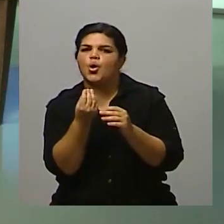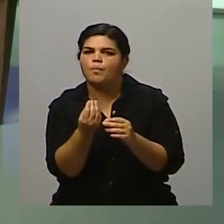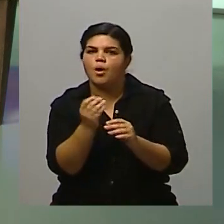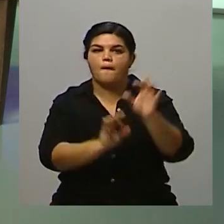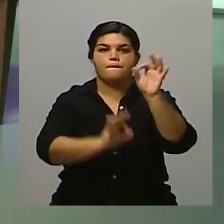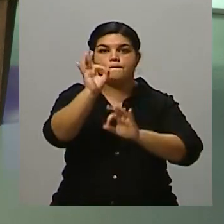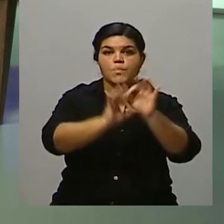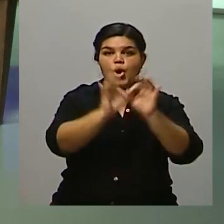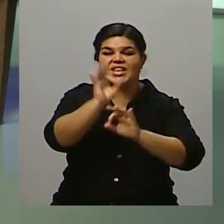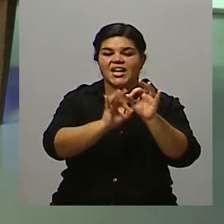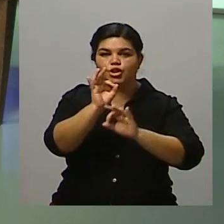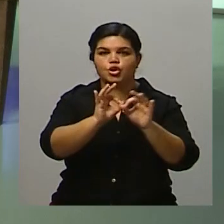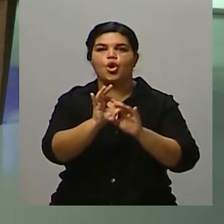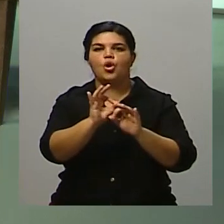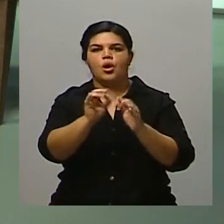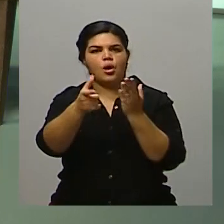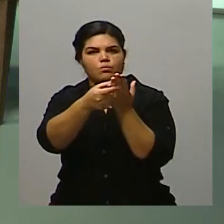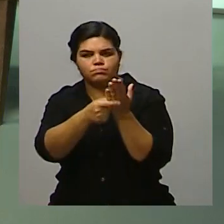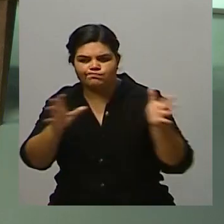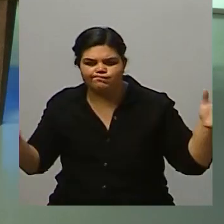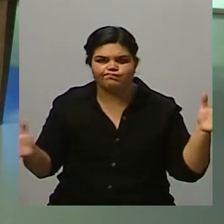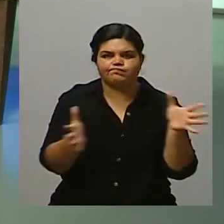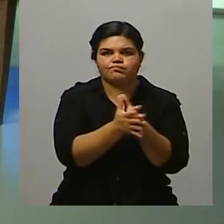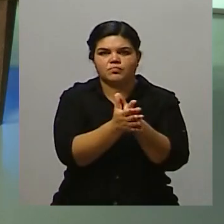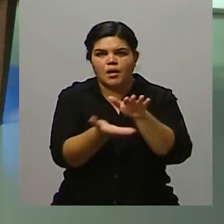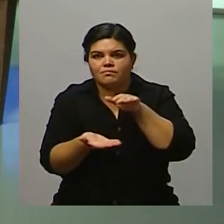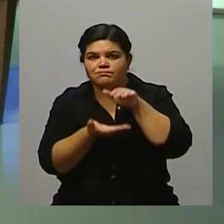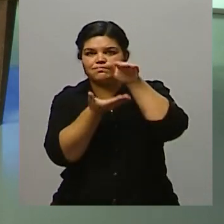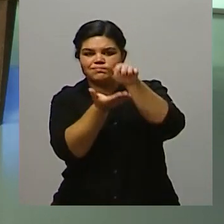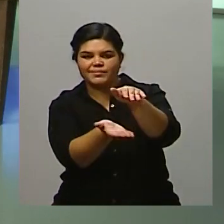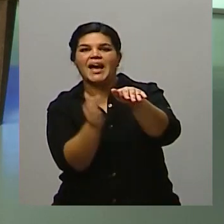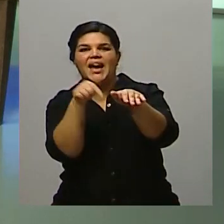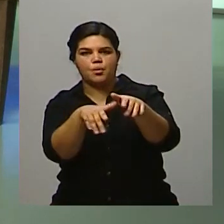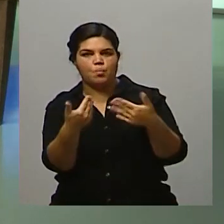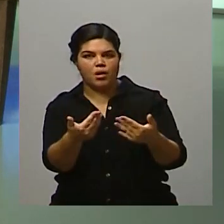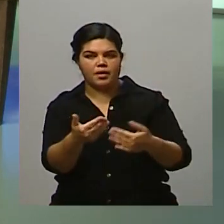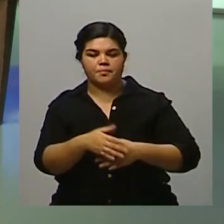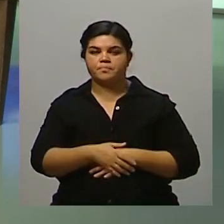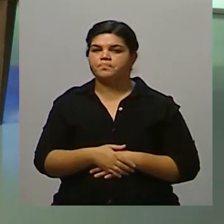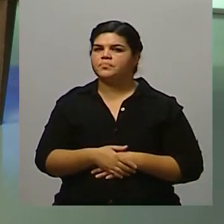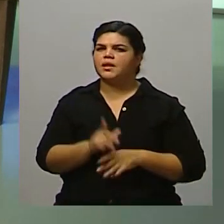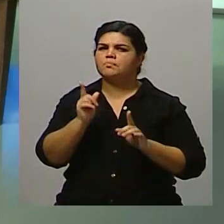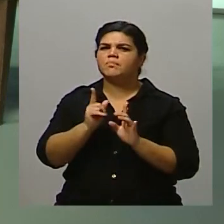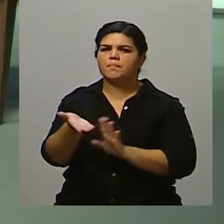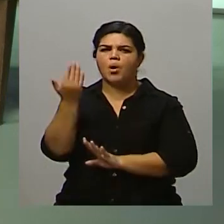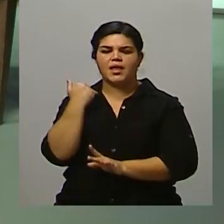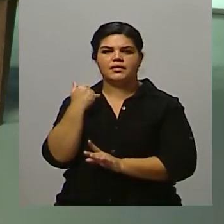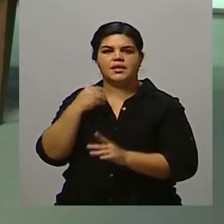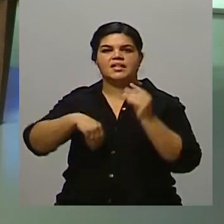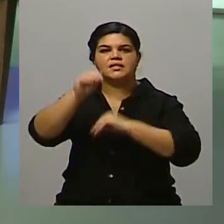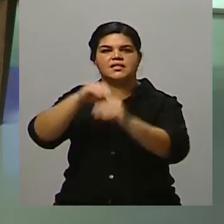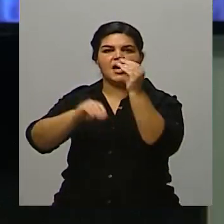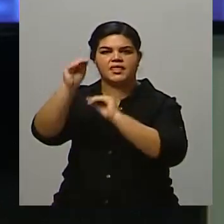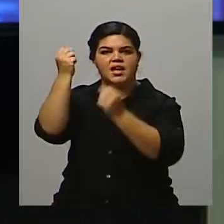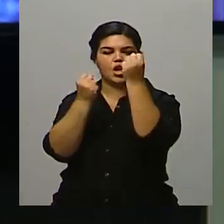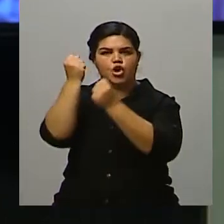es quizás. Y a mí se me ocurre pensar que incluso lo hemos tocado acá el tema en Chat Económico, en cómo se puede mejorar la inversión